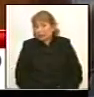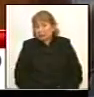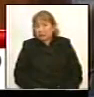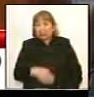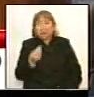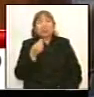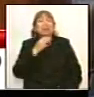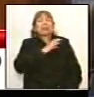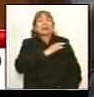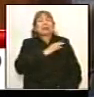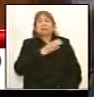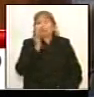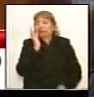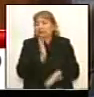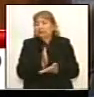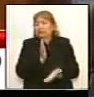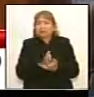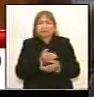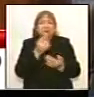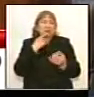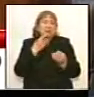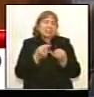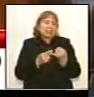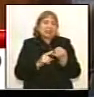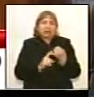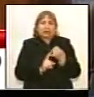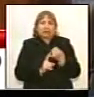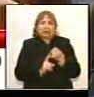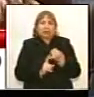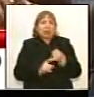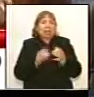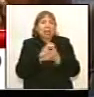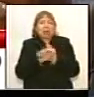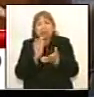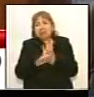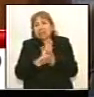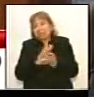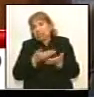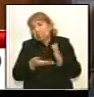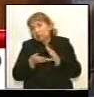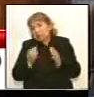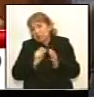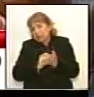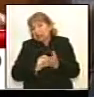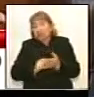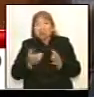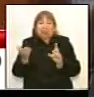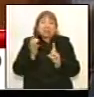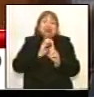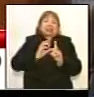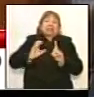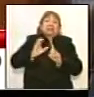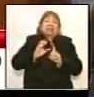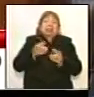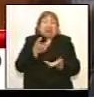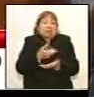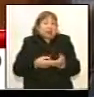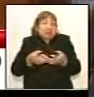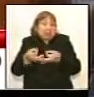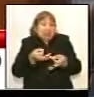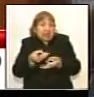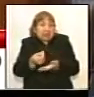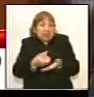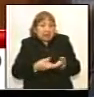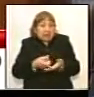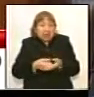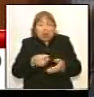los comportamientos, las sanciones que pueden existir pueden ser infracciones administrativas, civiles, económicas y la